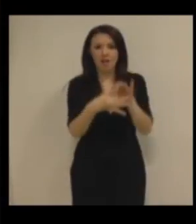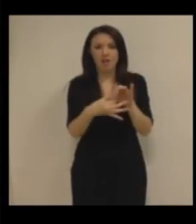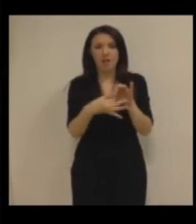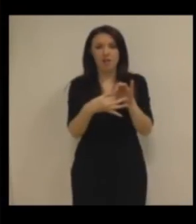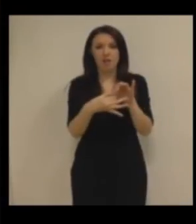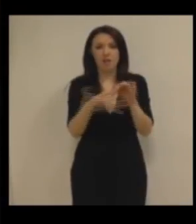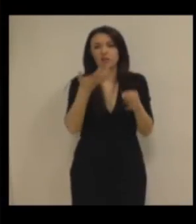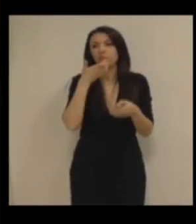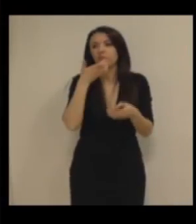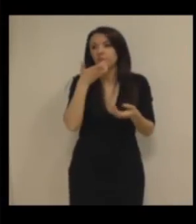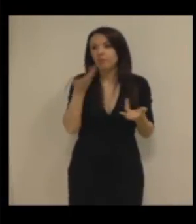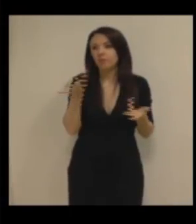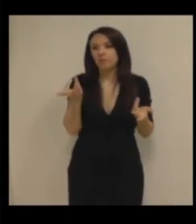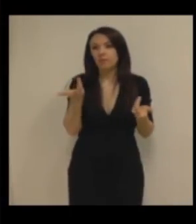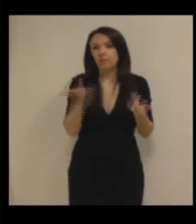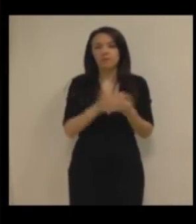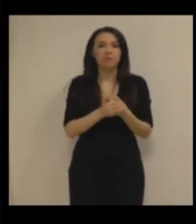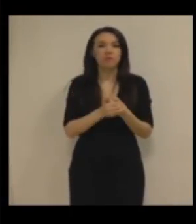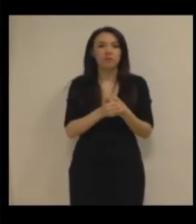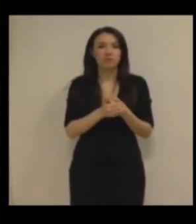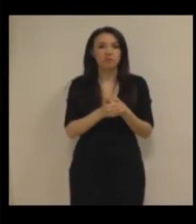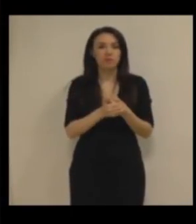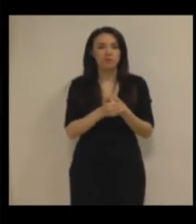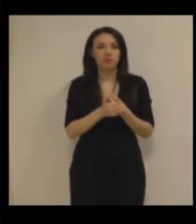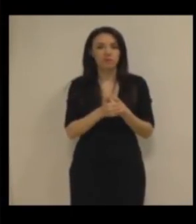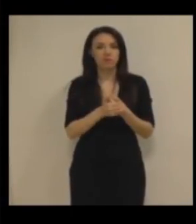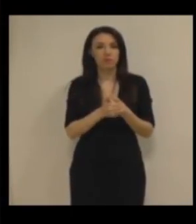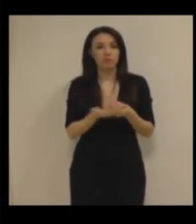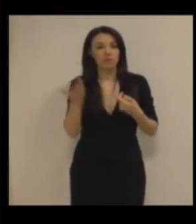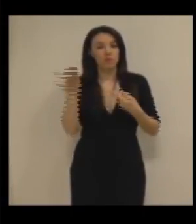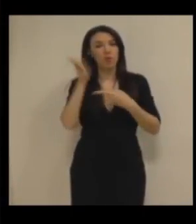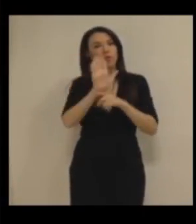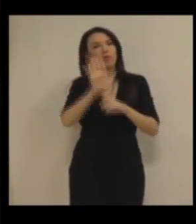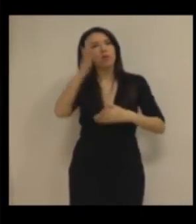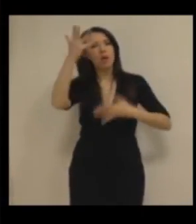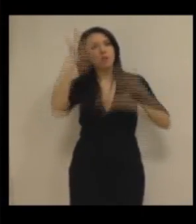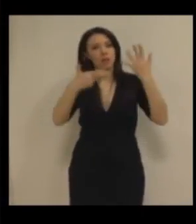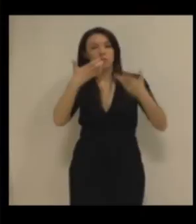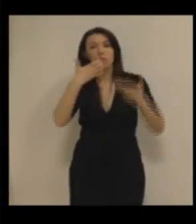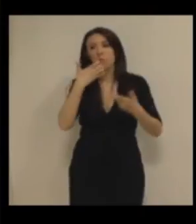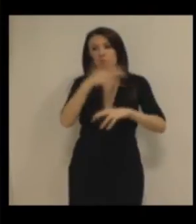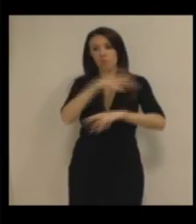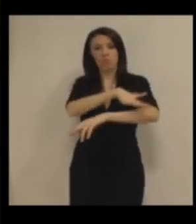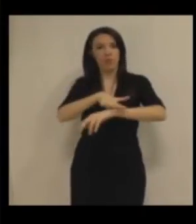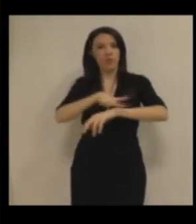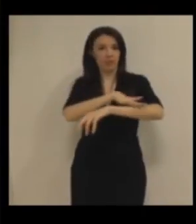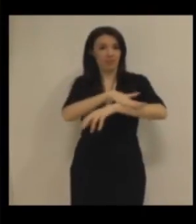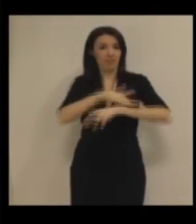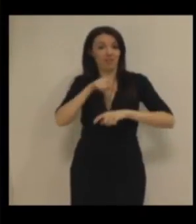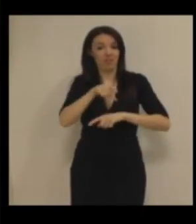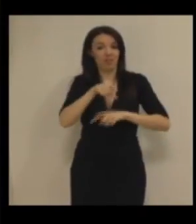si llega una, se le ofrece a la administración, al ministerio en este caso,